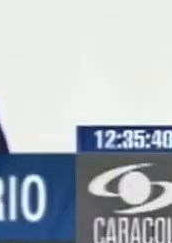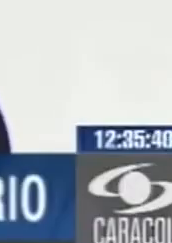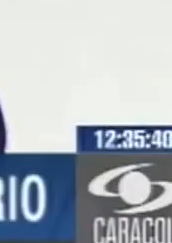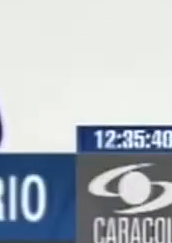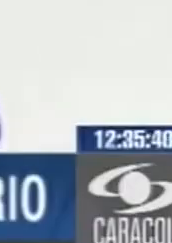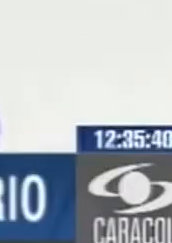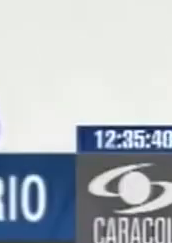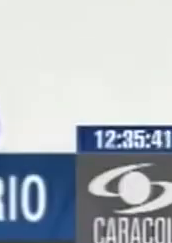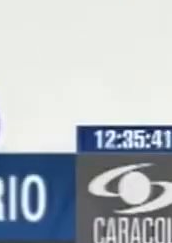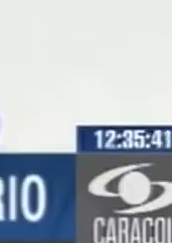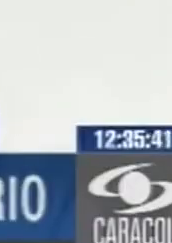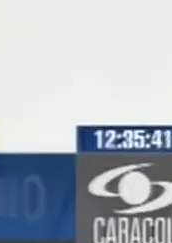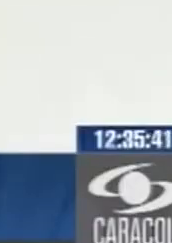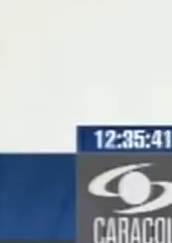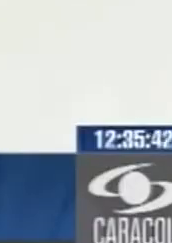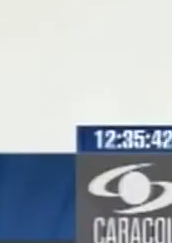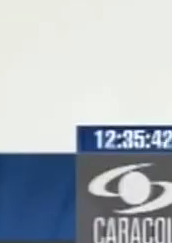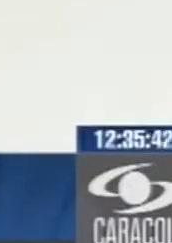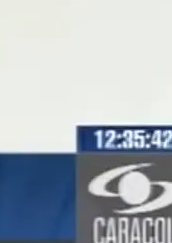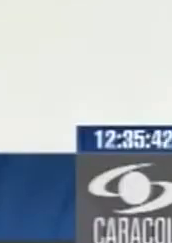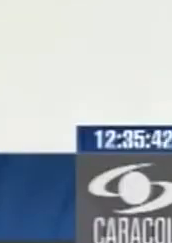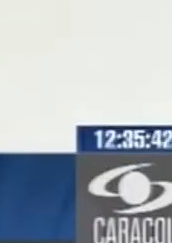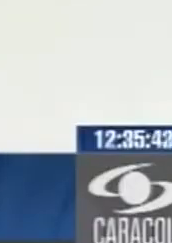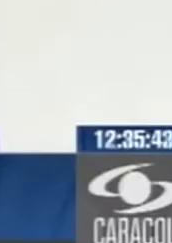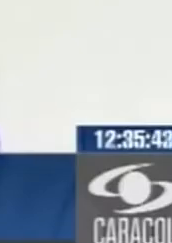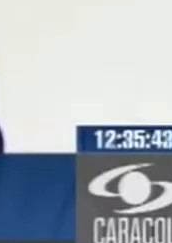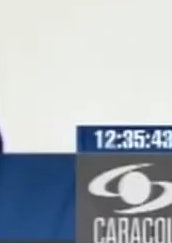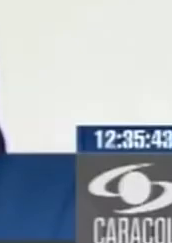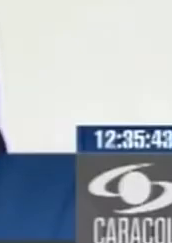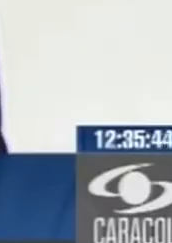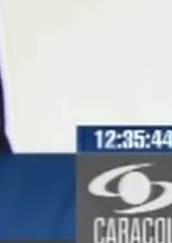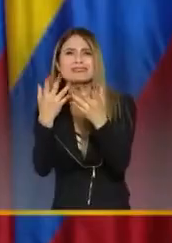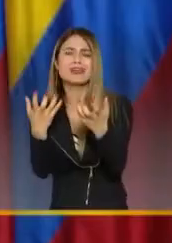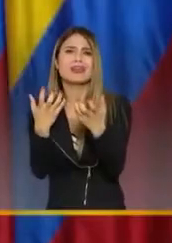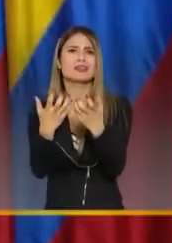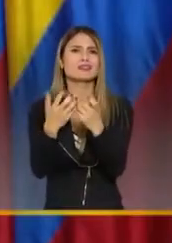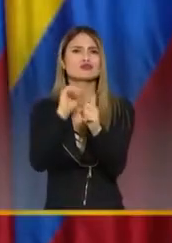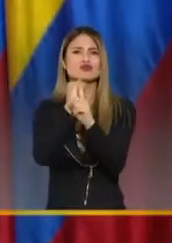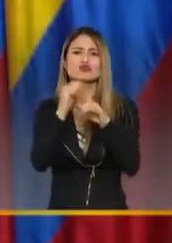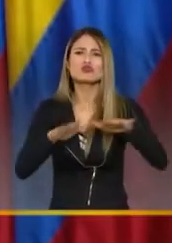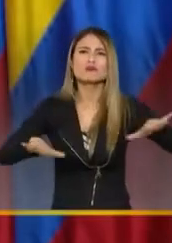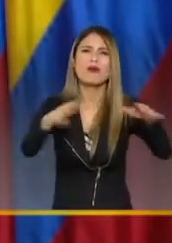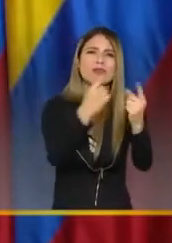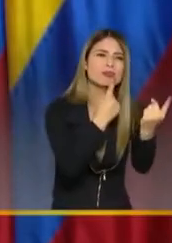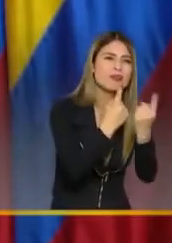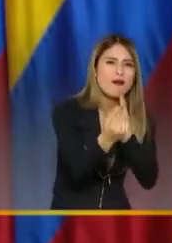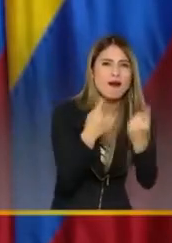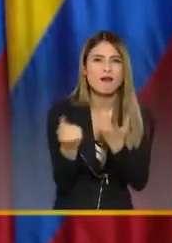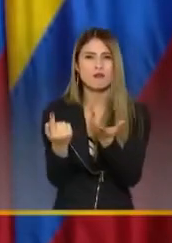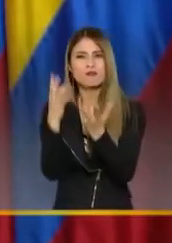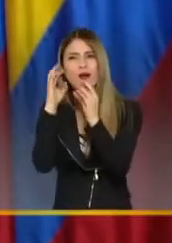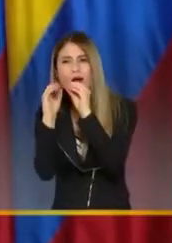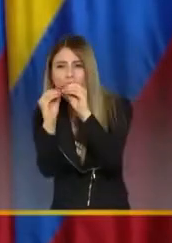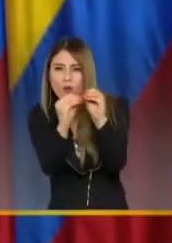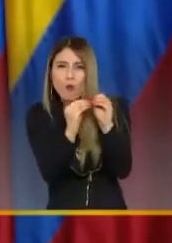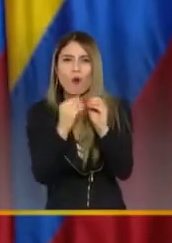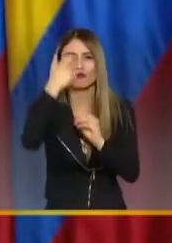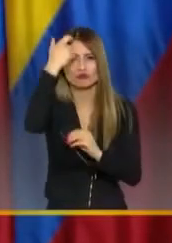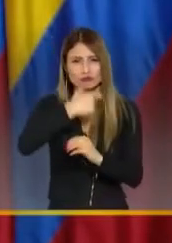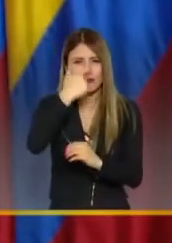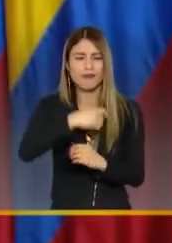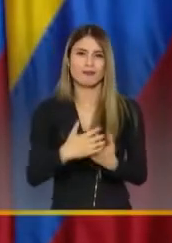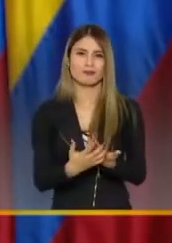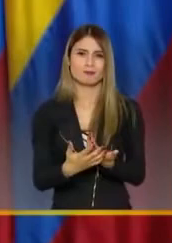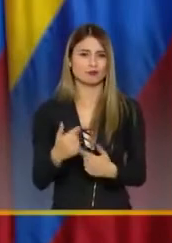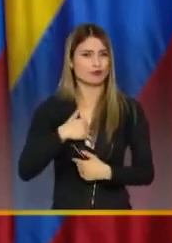tal paro nacional agrario no existe. Hemos respetado